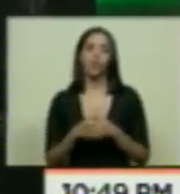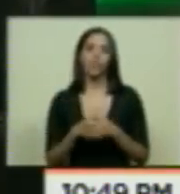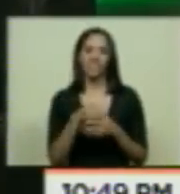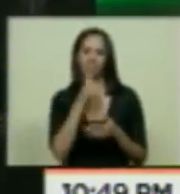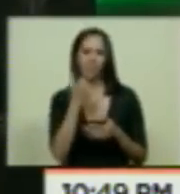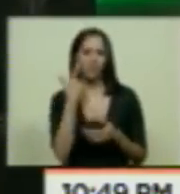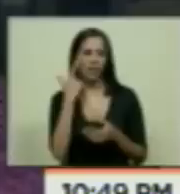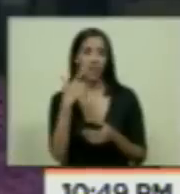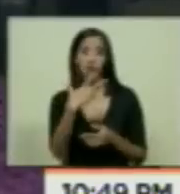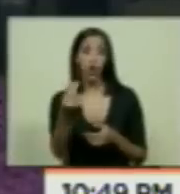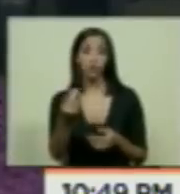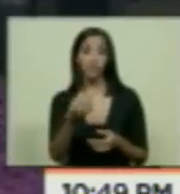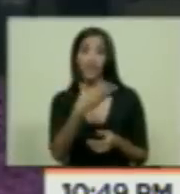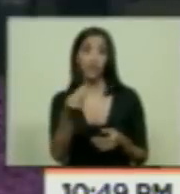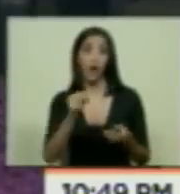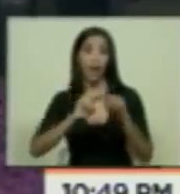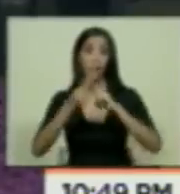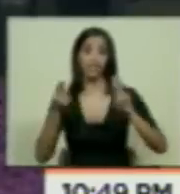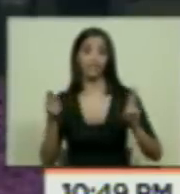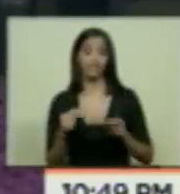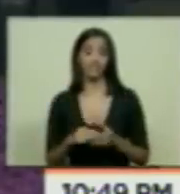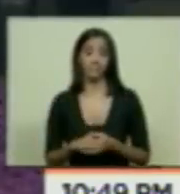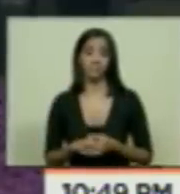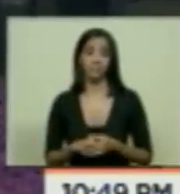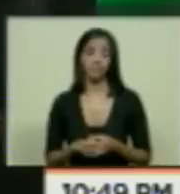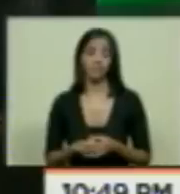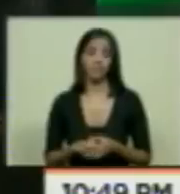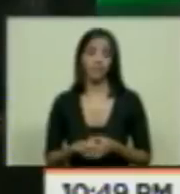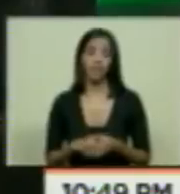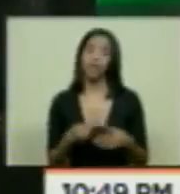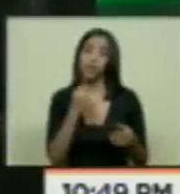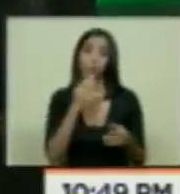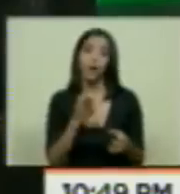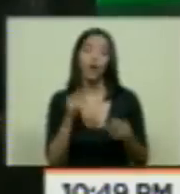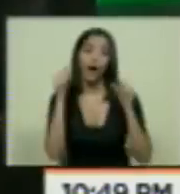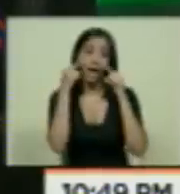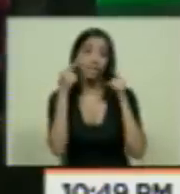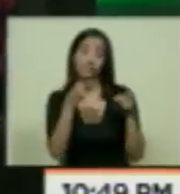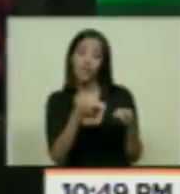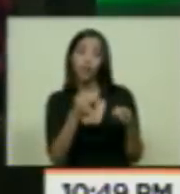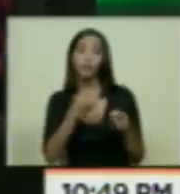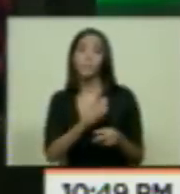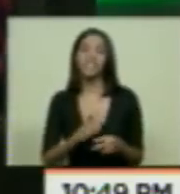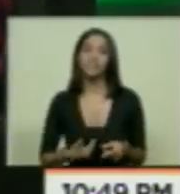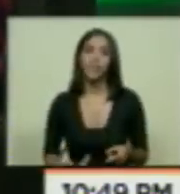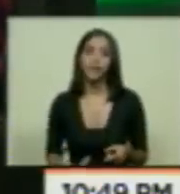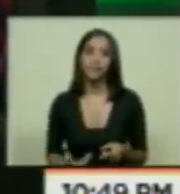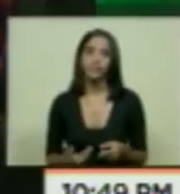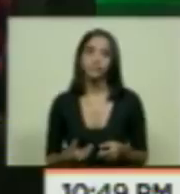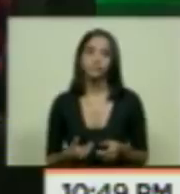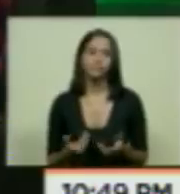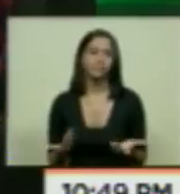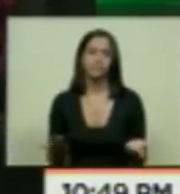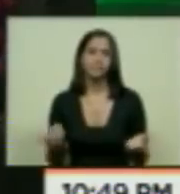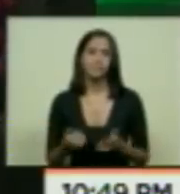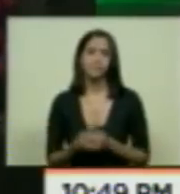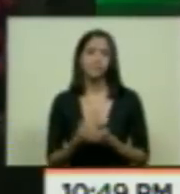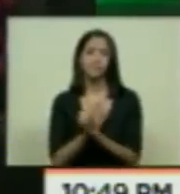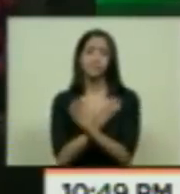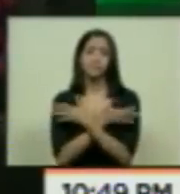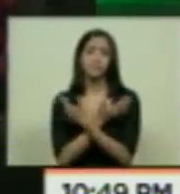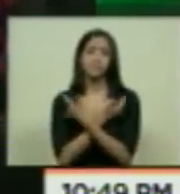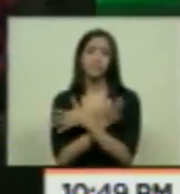ganó el no. Sí, el no a la paz. El no a la paz. Y bueno, ahí está un presidente desprovisto de cualquier tipo